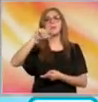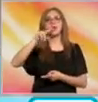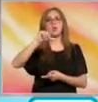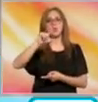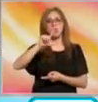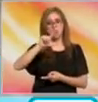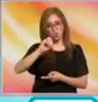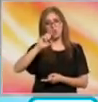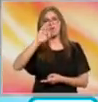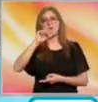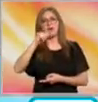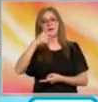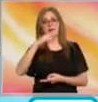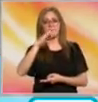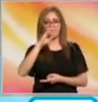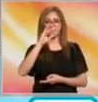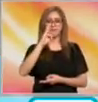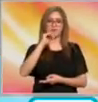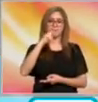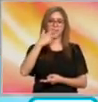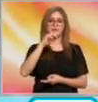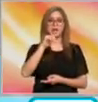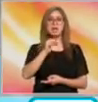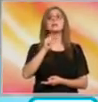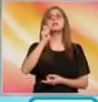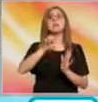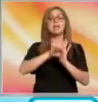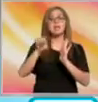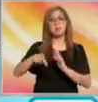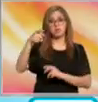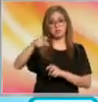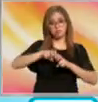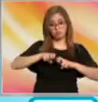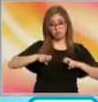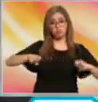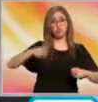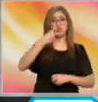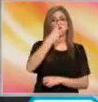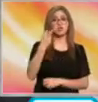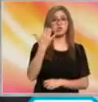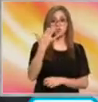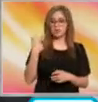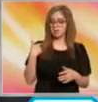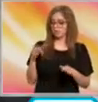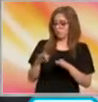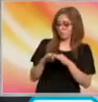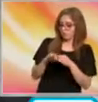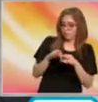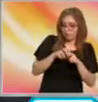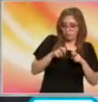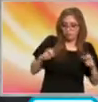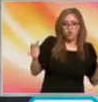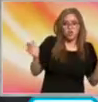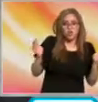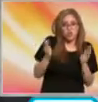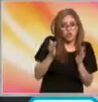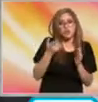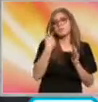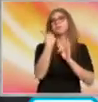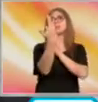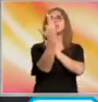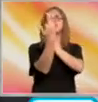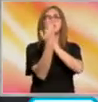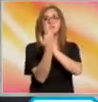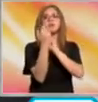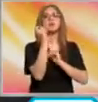220 butacas, te permite estar cantando con la gente aquí, pegadito. Mucho más Sí, cerca. Qué bueno. además está muy cerca de todos nosotros, en